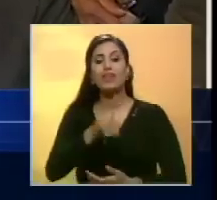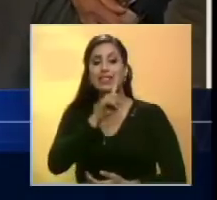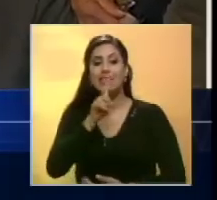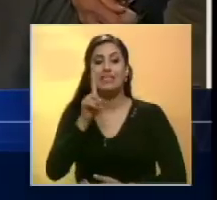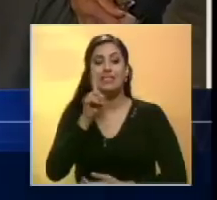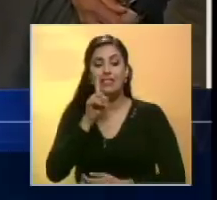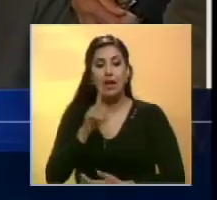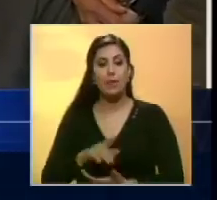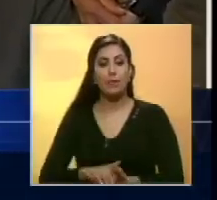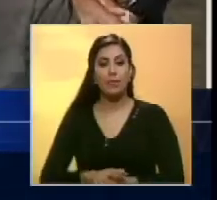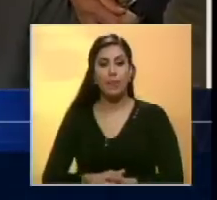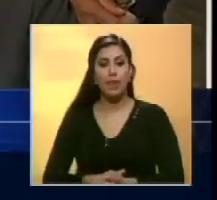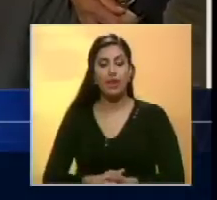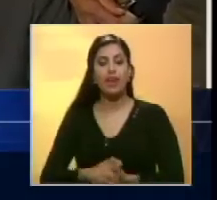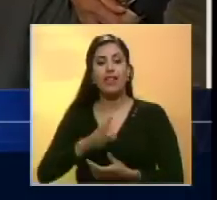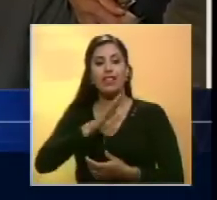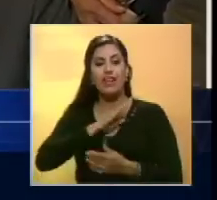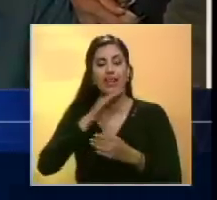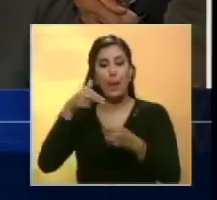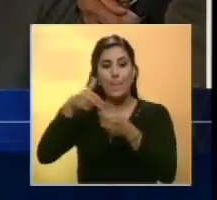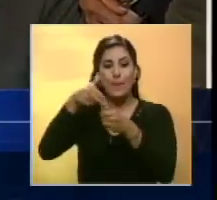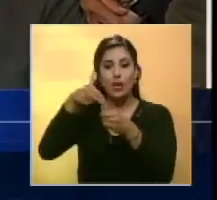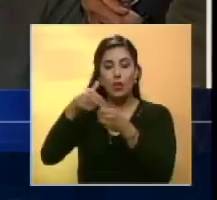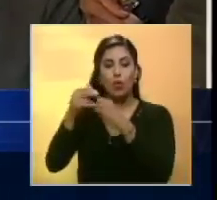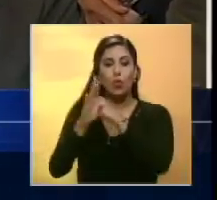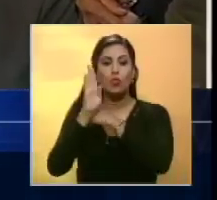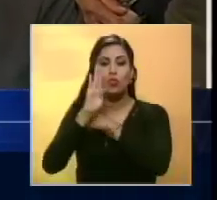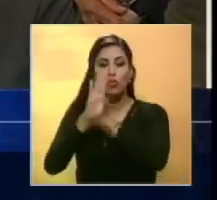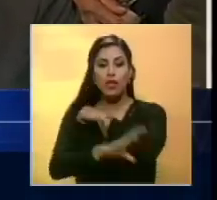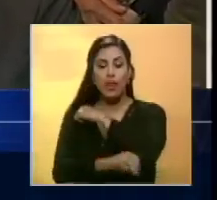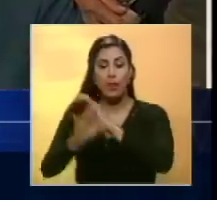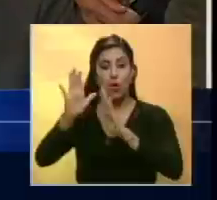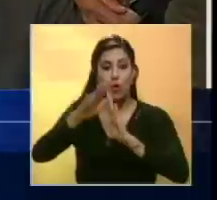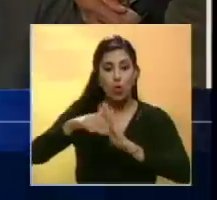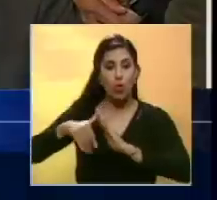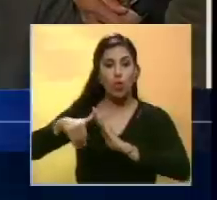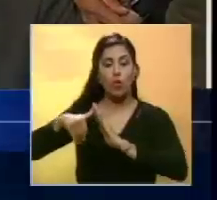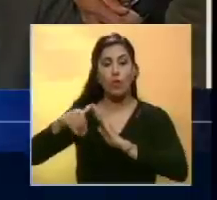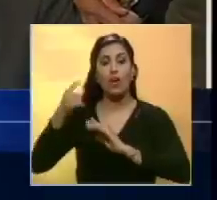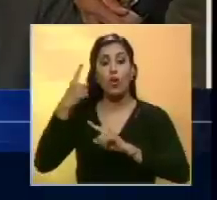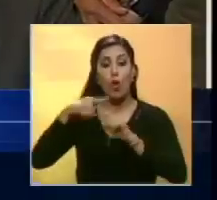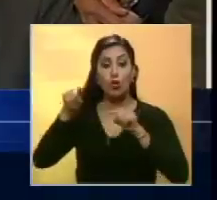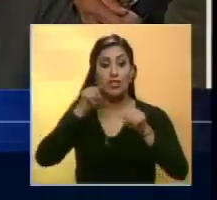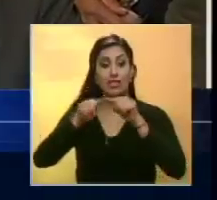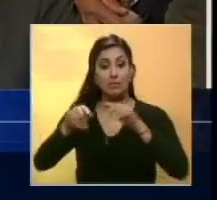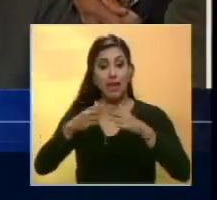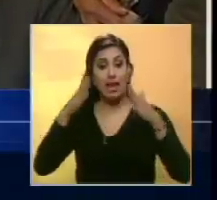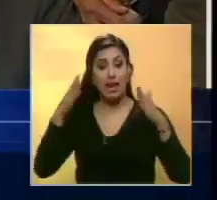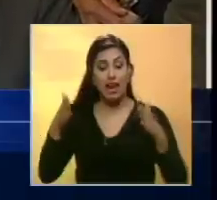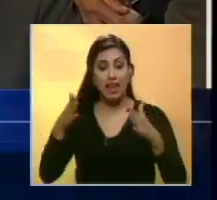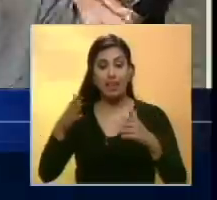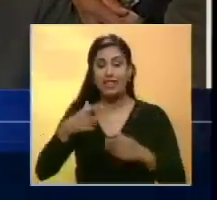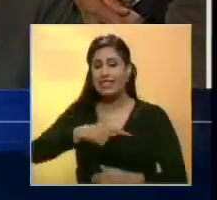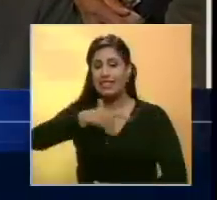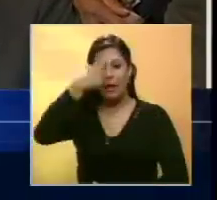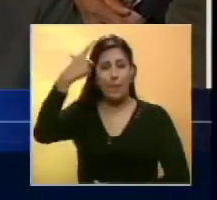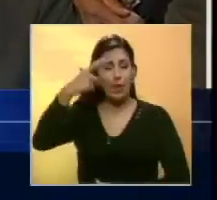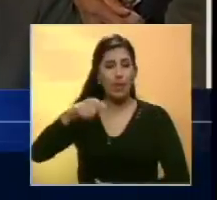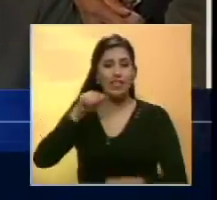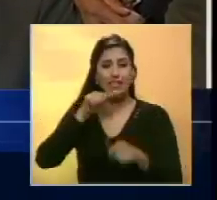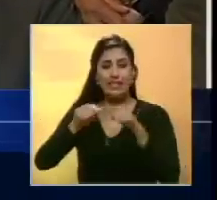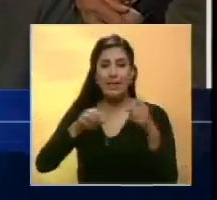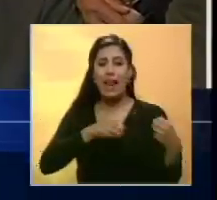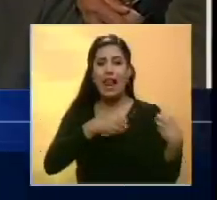denominadas procuras de PDVSA y el escándalo, el vergonzoso escándalo